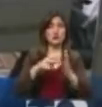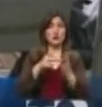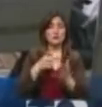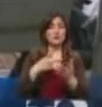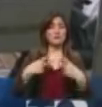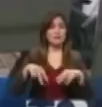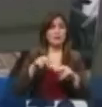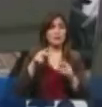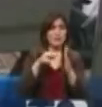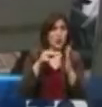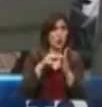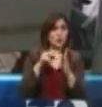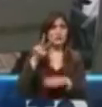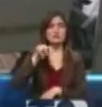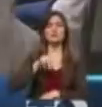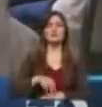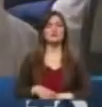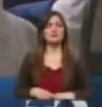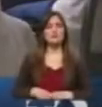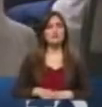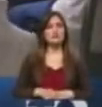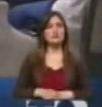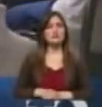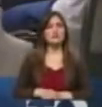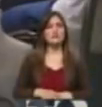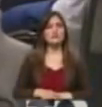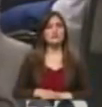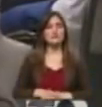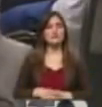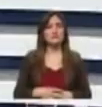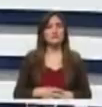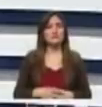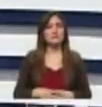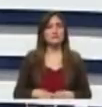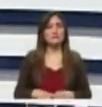los estudiantes. Fernanda Ceballos, 24 horas.